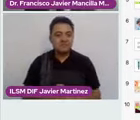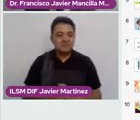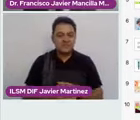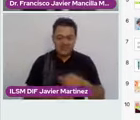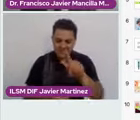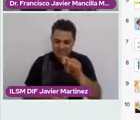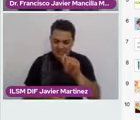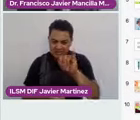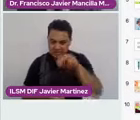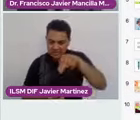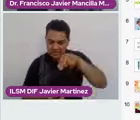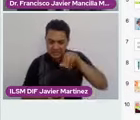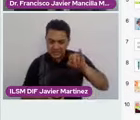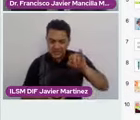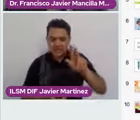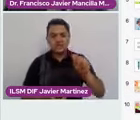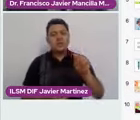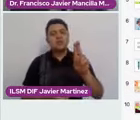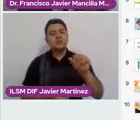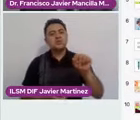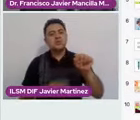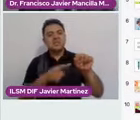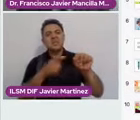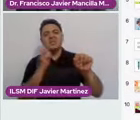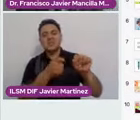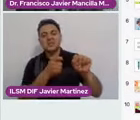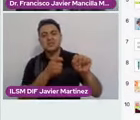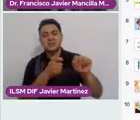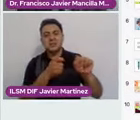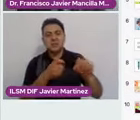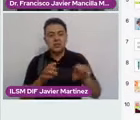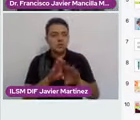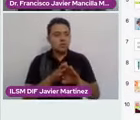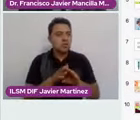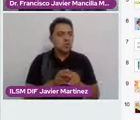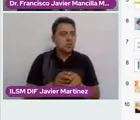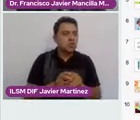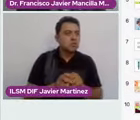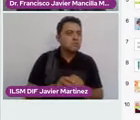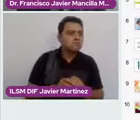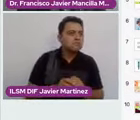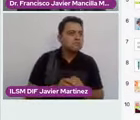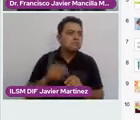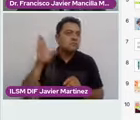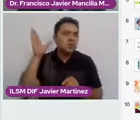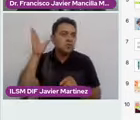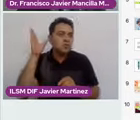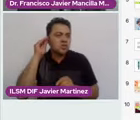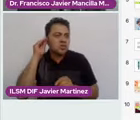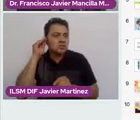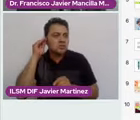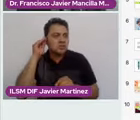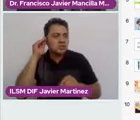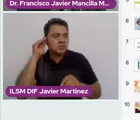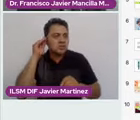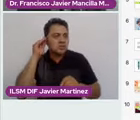es el tinnitus? Es la percepción de un sonido que puede o no puede existir, ¿sí?